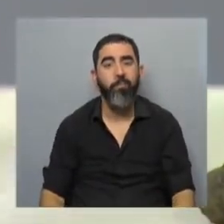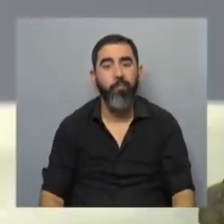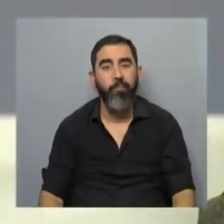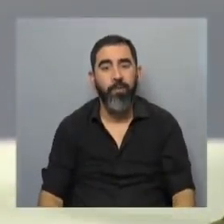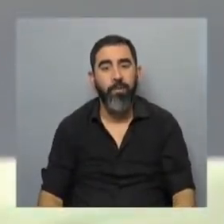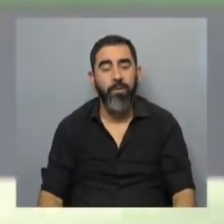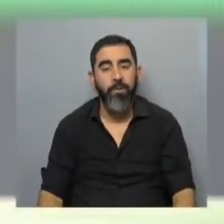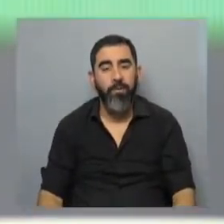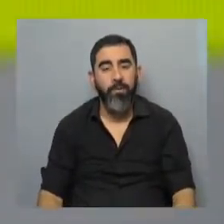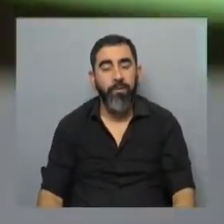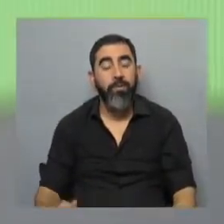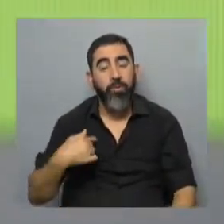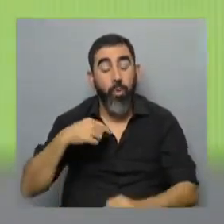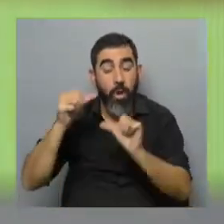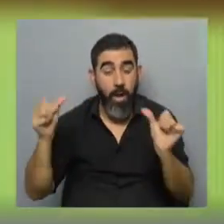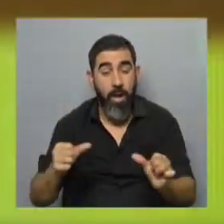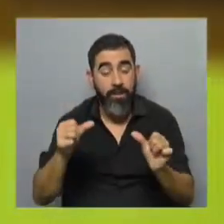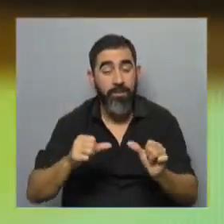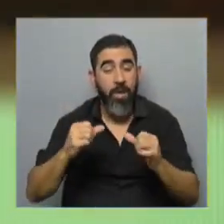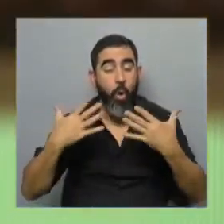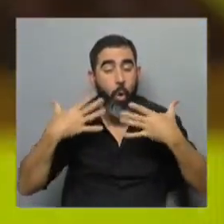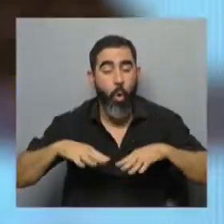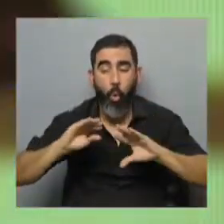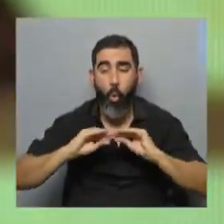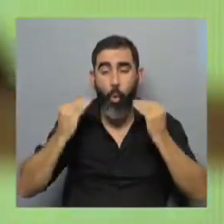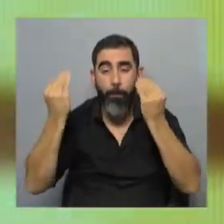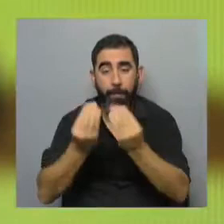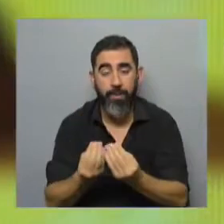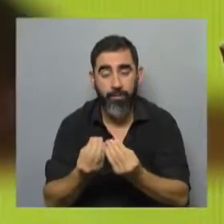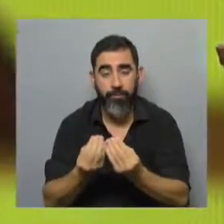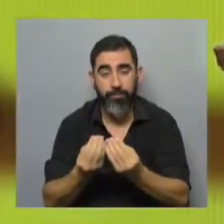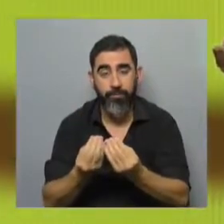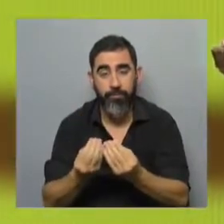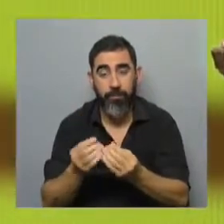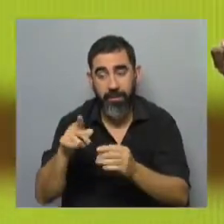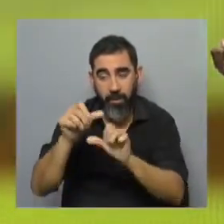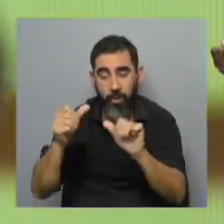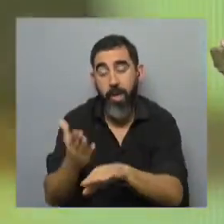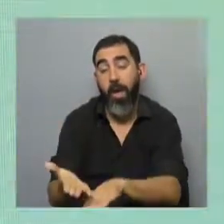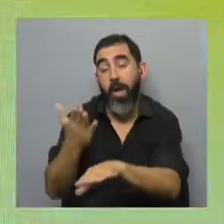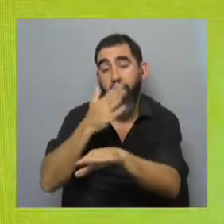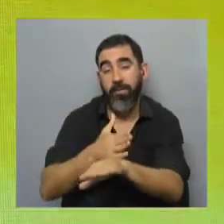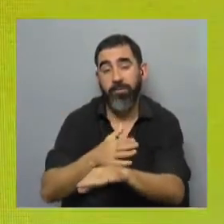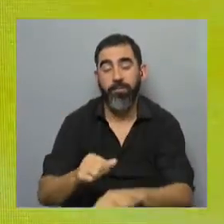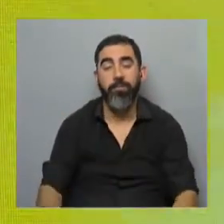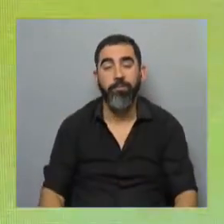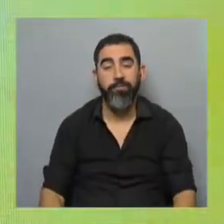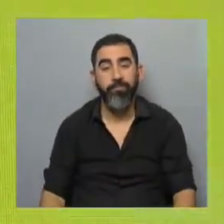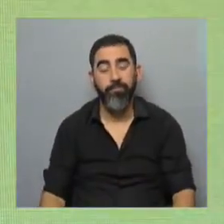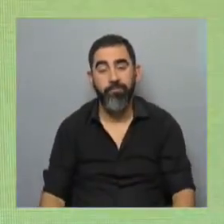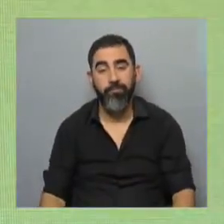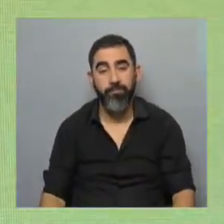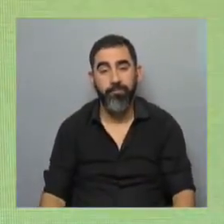sí, porque yo venía haciendo esculturas de cuerpo completo, como esta, por ejemplo, que la hice antes que esta escultura, y